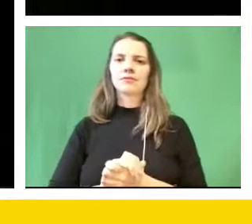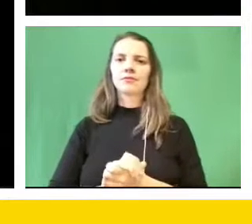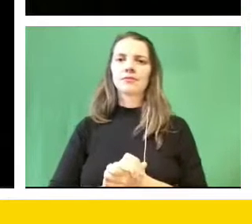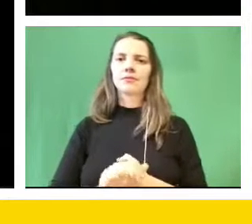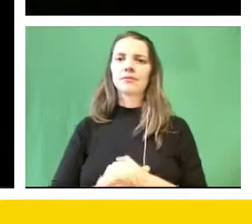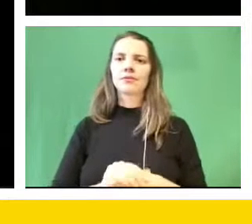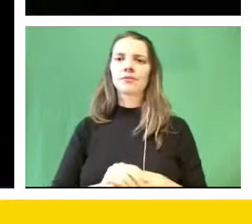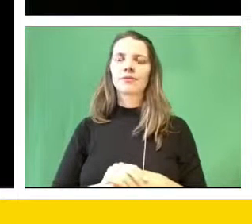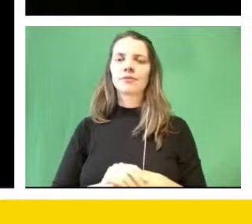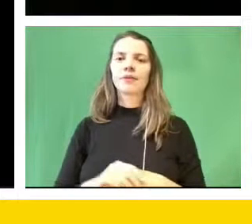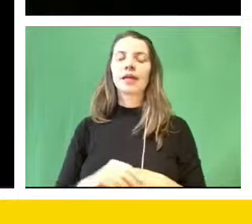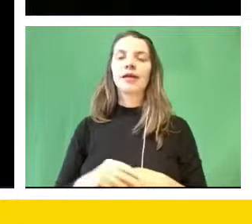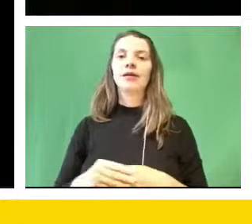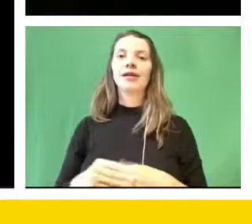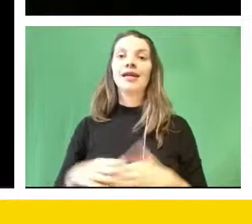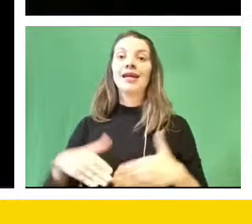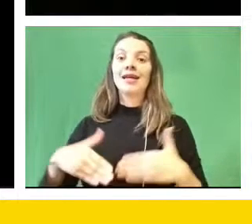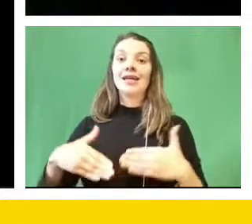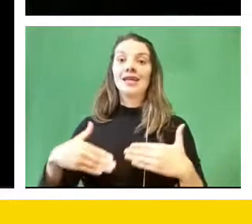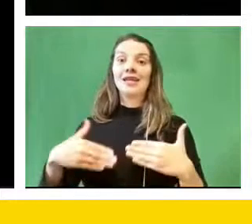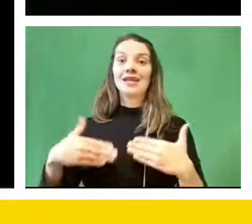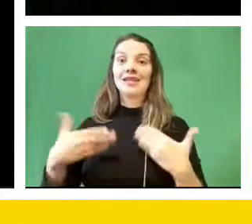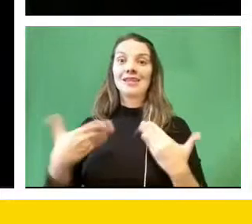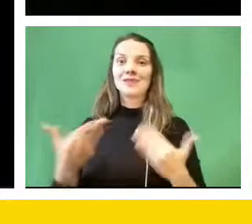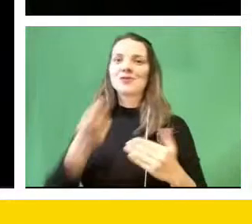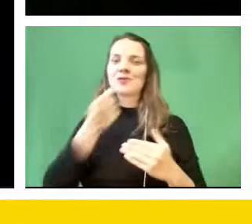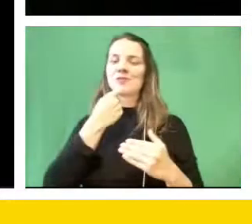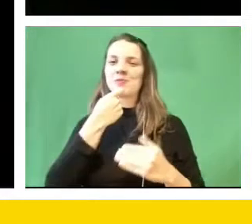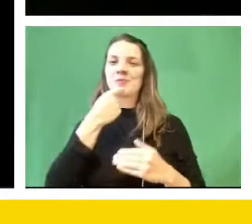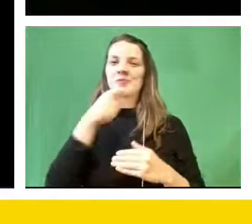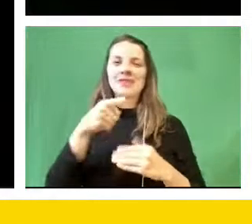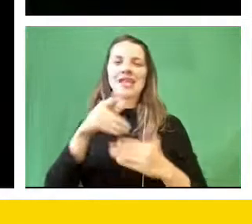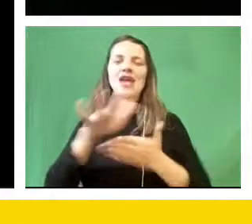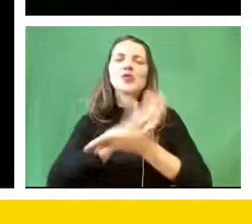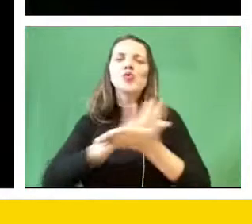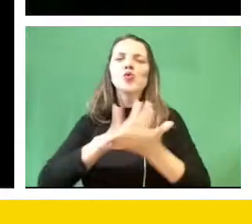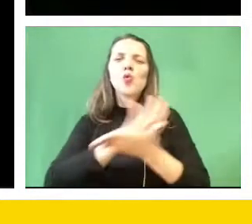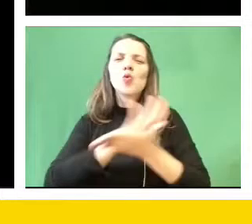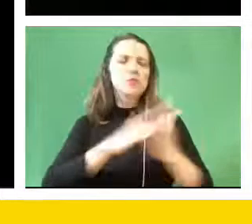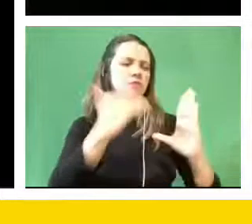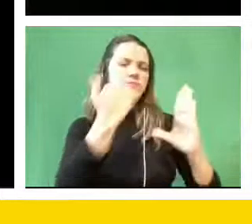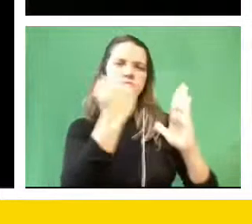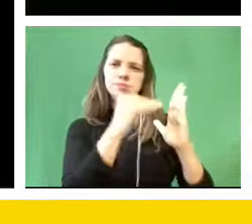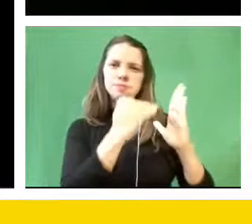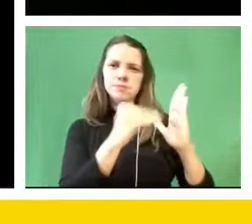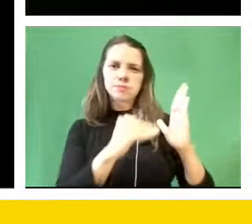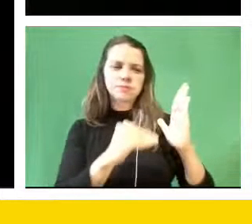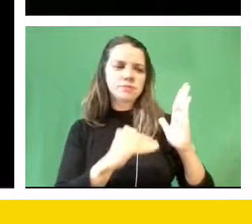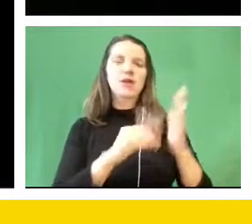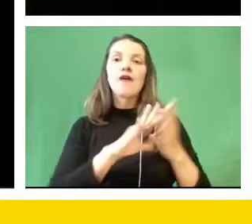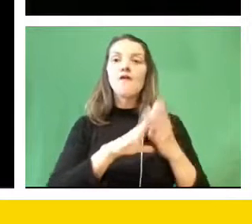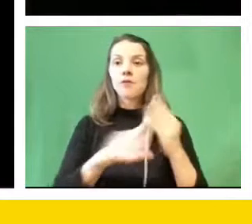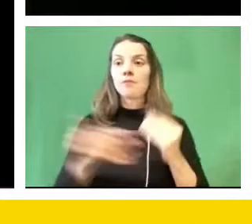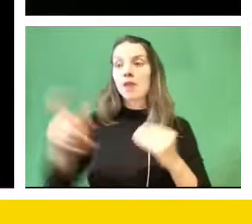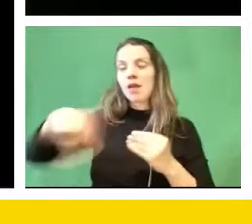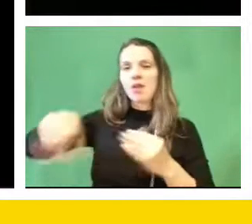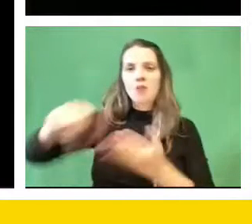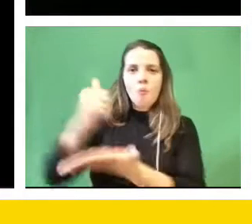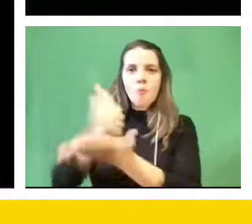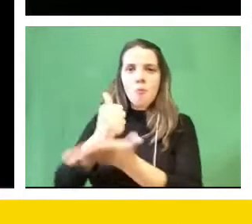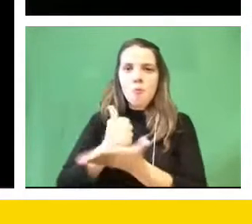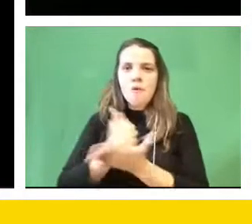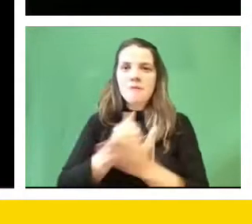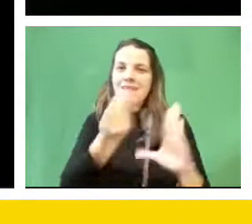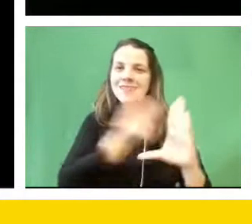Dentro de los instrumentos de estudio y resultados, pues ya podemos empezar a hablar del paso a paso para llegar